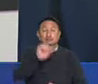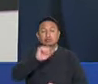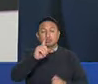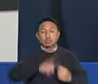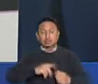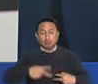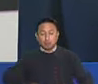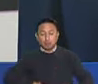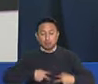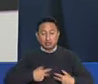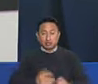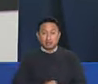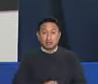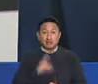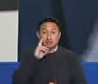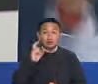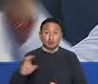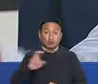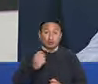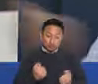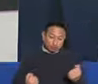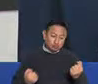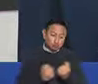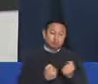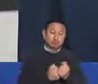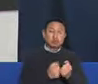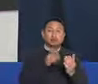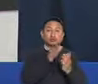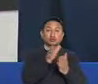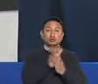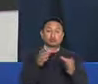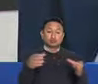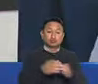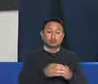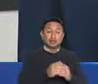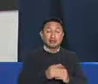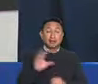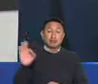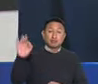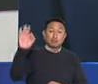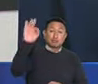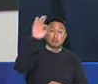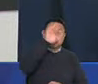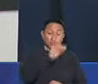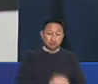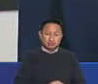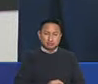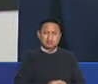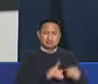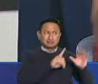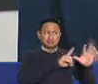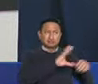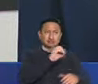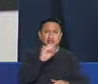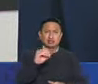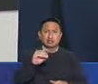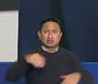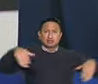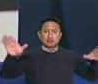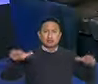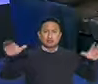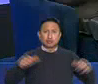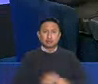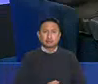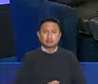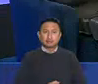de la vida, al Quito del Chocó, al Quito de los osos, al Quito de los colibríes, 600 especies de aves. Esas son las cosas que nos tienen que